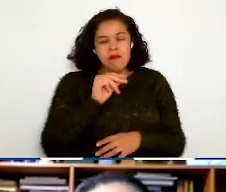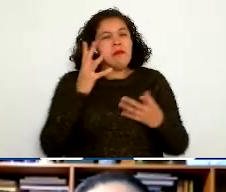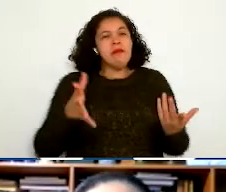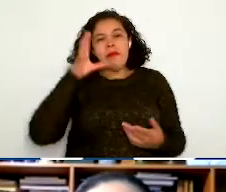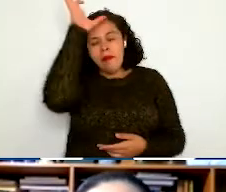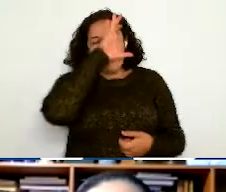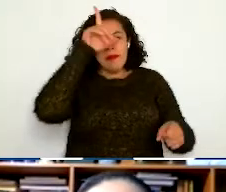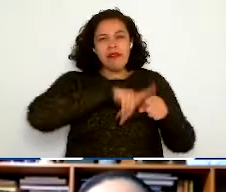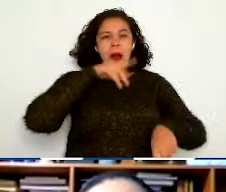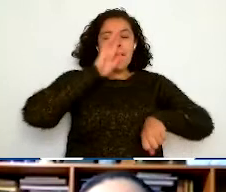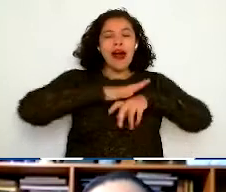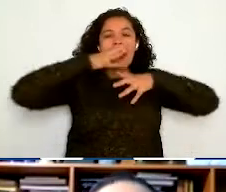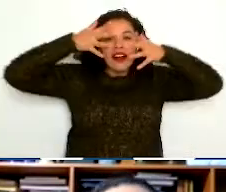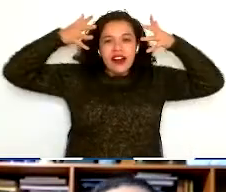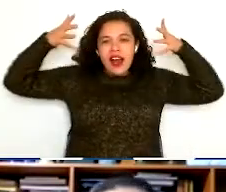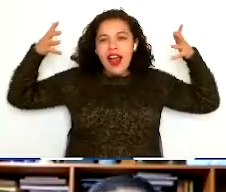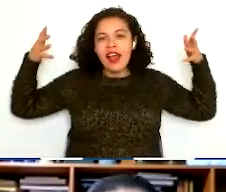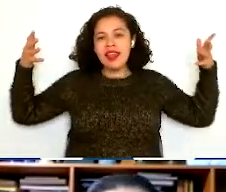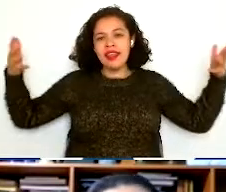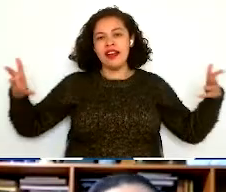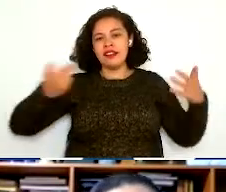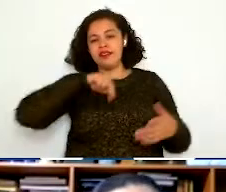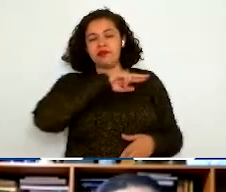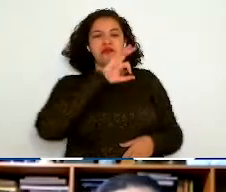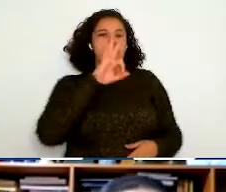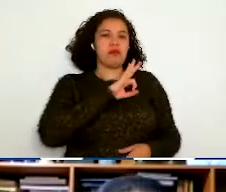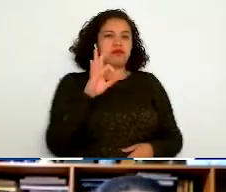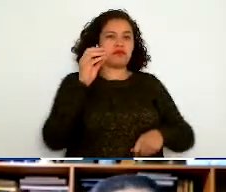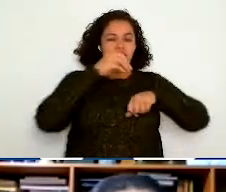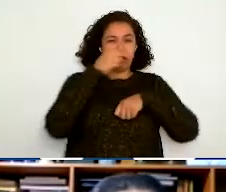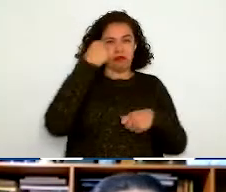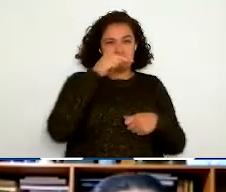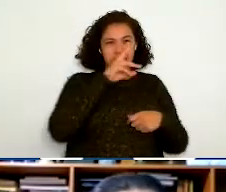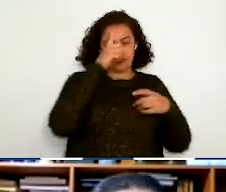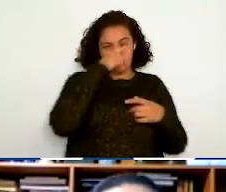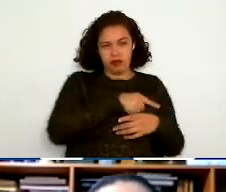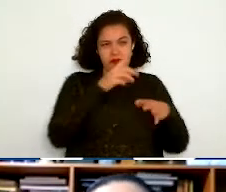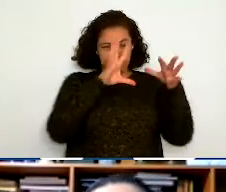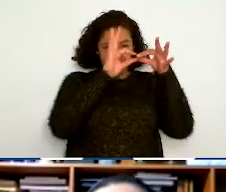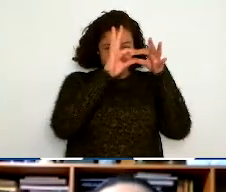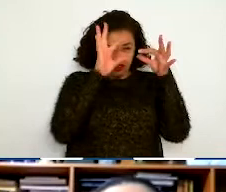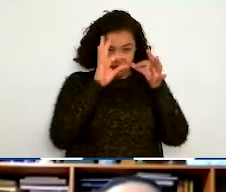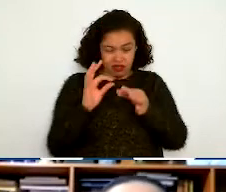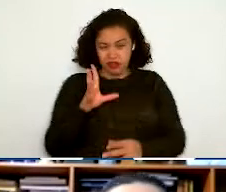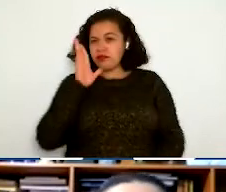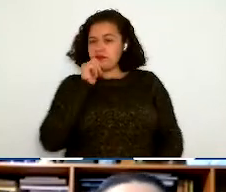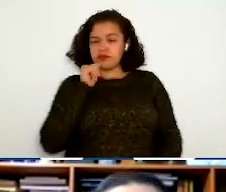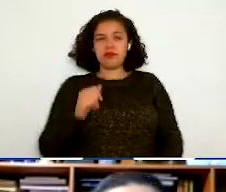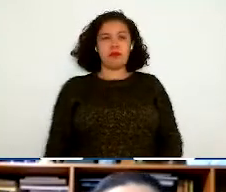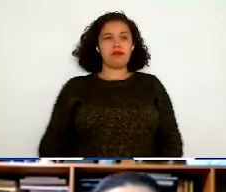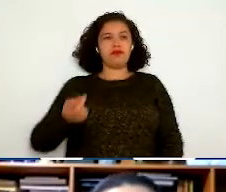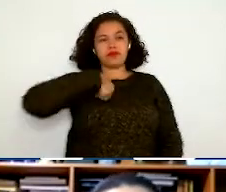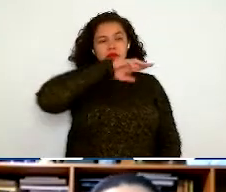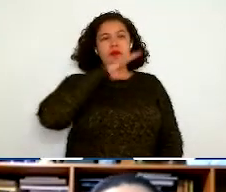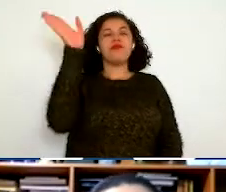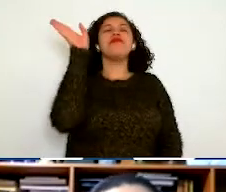más amplio que no podríamos denominarla y minimizarla hasta ese aspecto. Entonces, es incorrecto, por